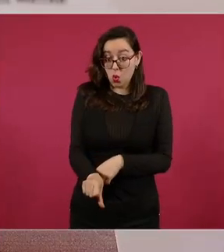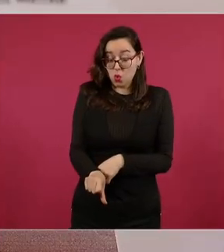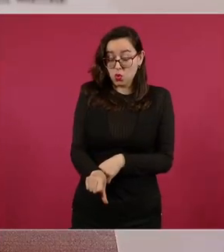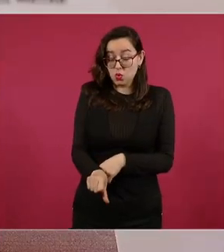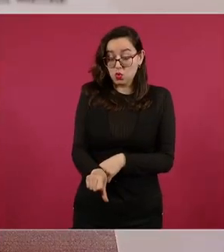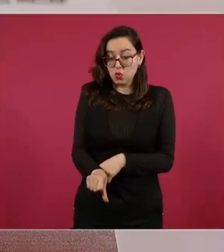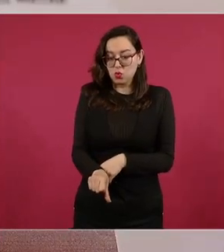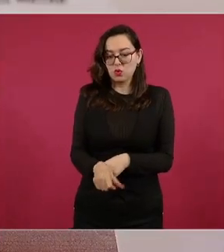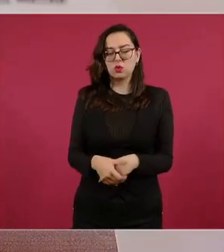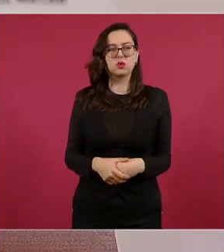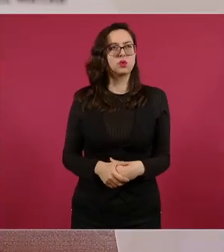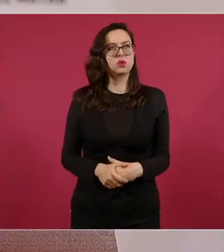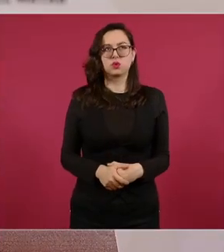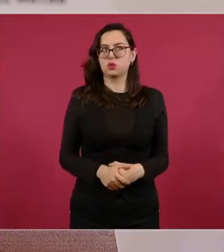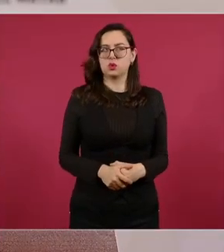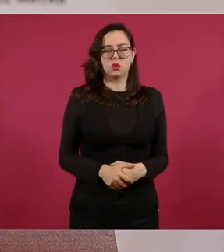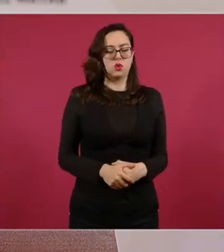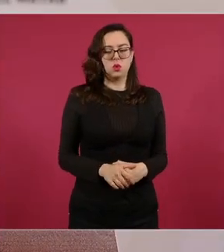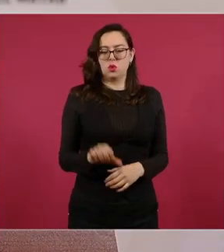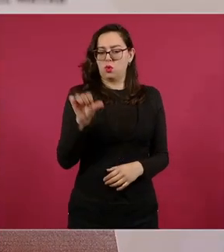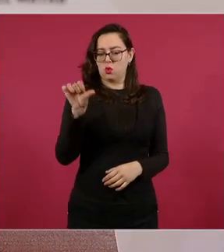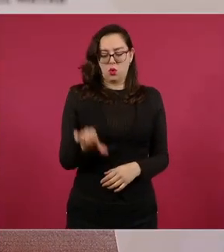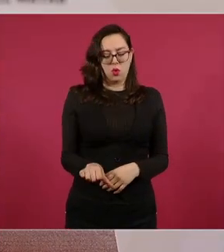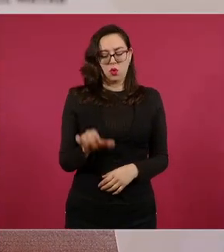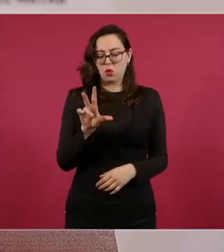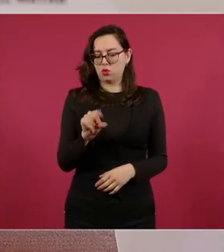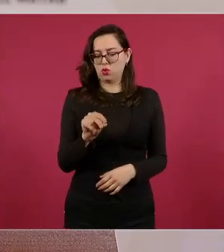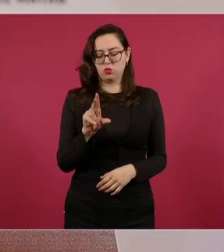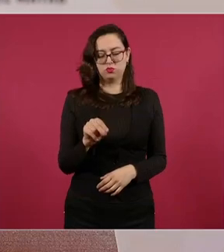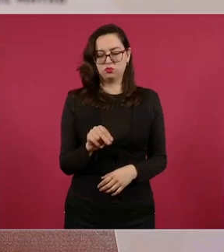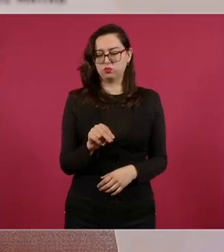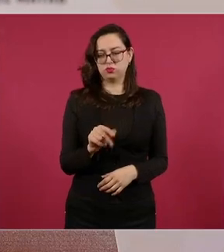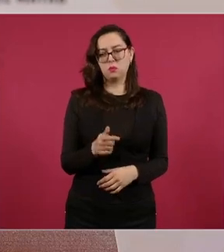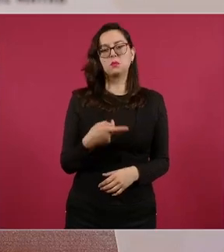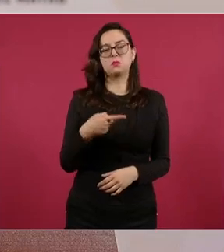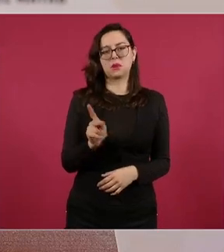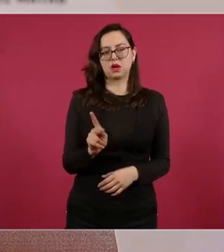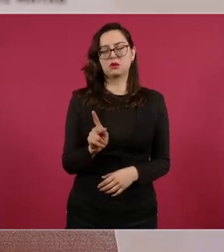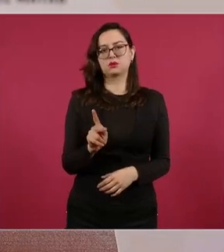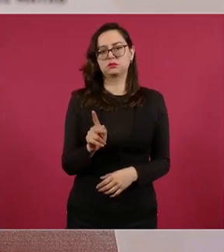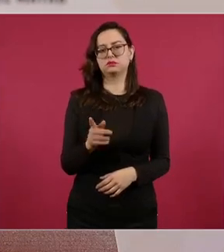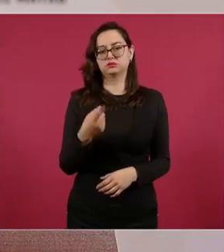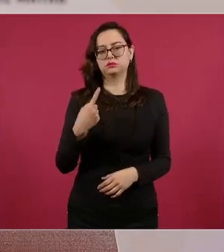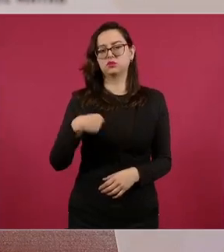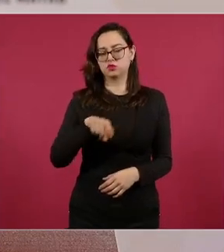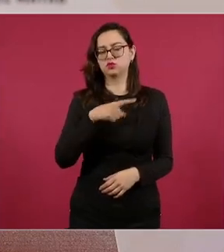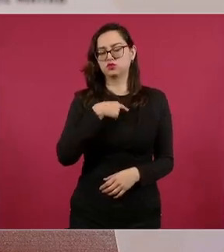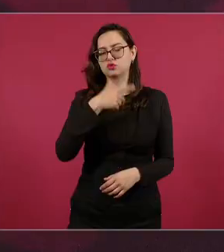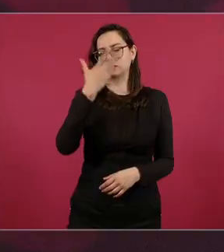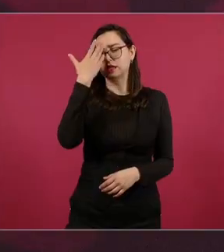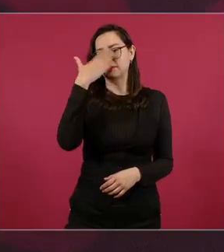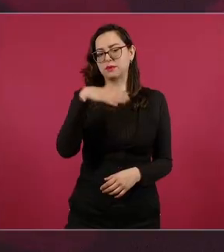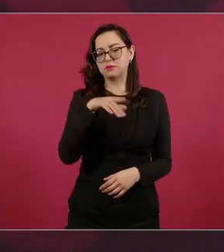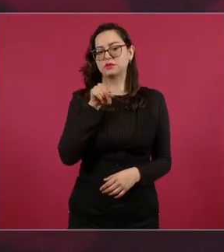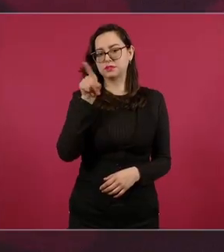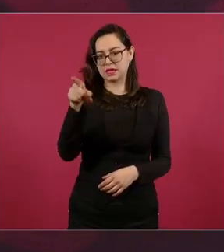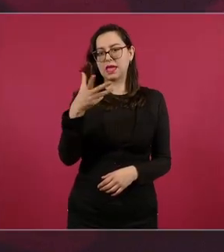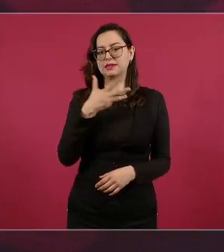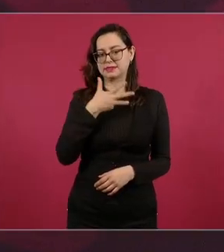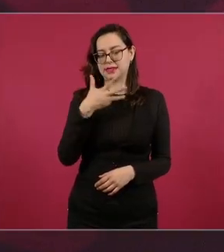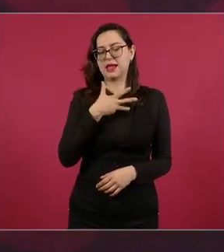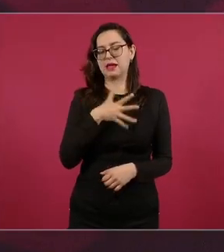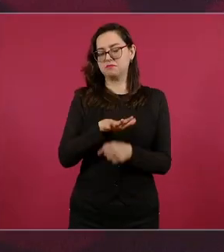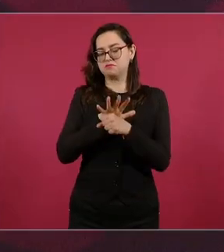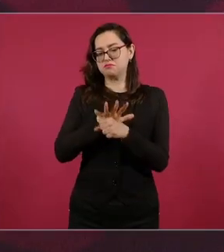no este tema hoy no tratamos otros pero sí estamos enfrentando el problema de extorsión